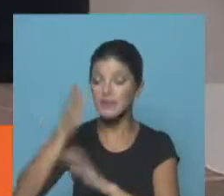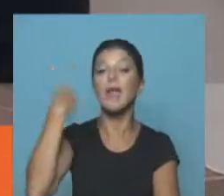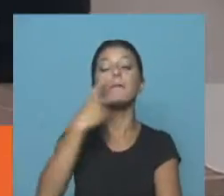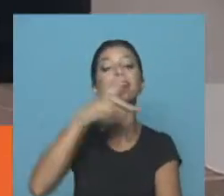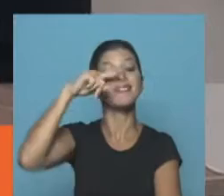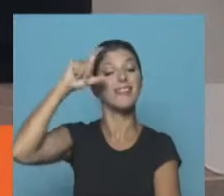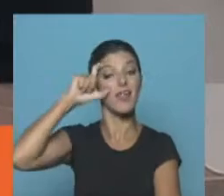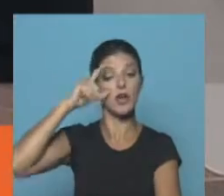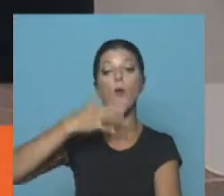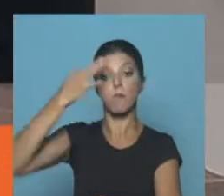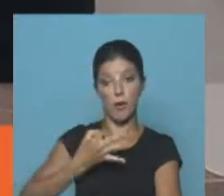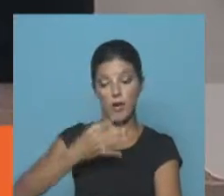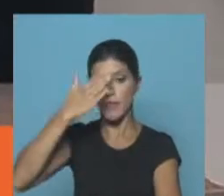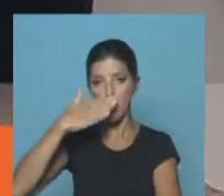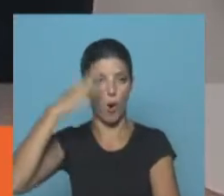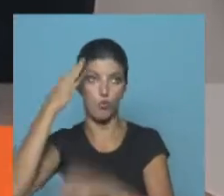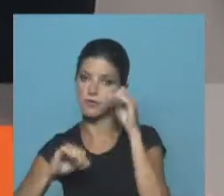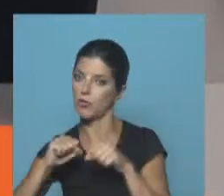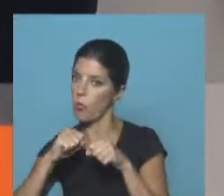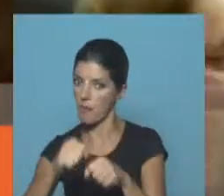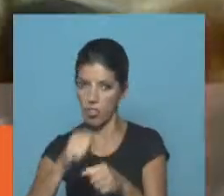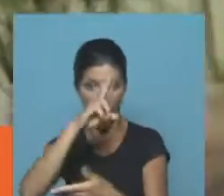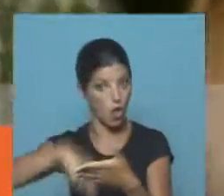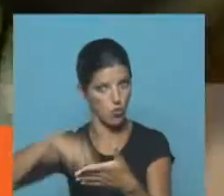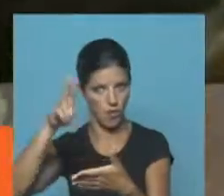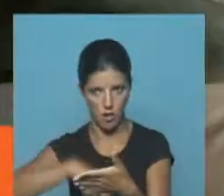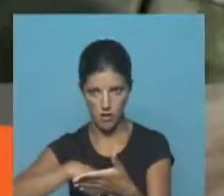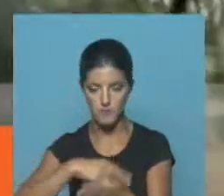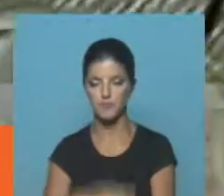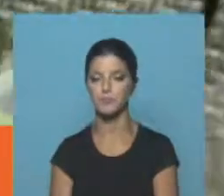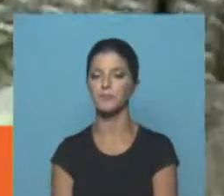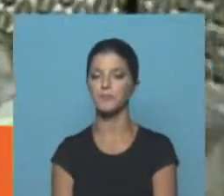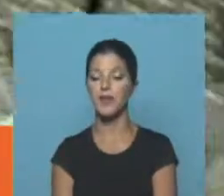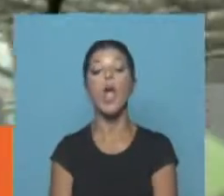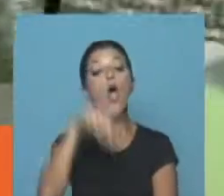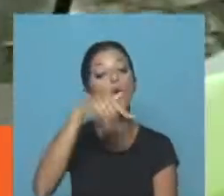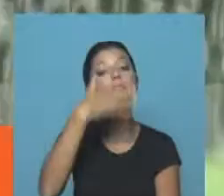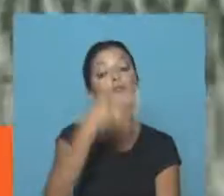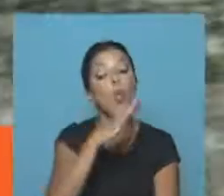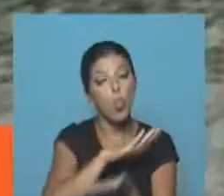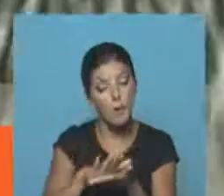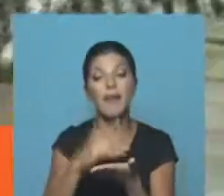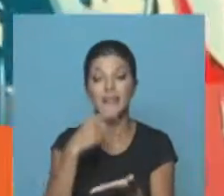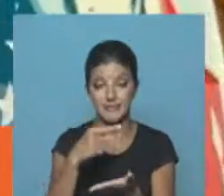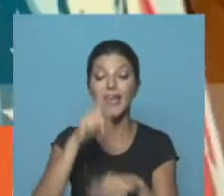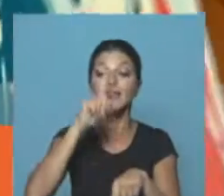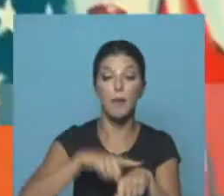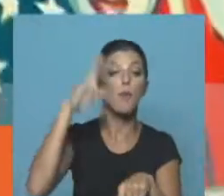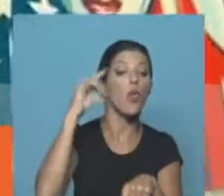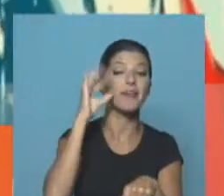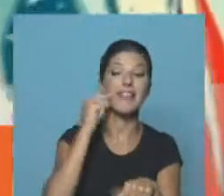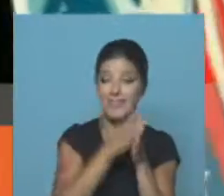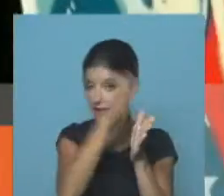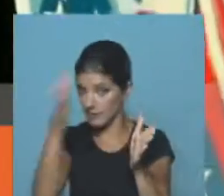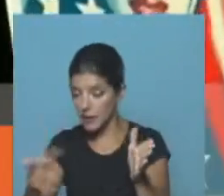de enero pasado, fue anulada por la justicia. El nuevo decreto bloquea por 90 días el ingreso al país